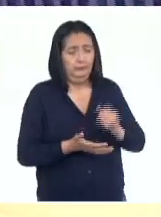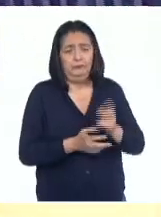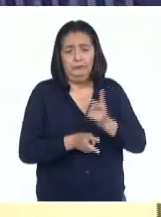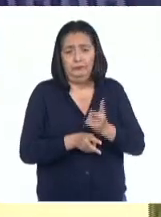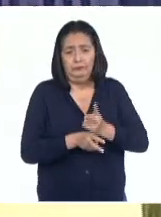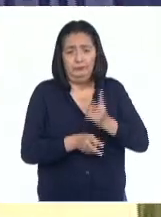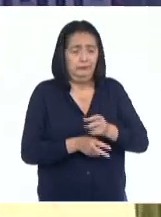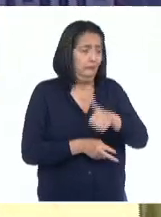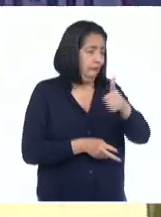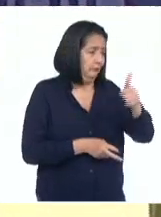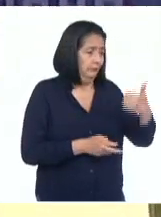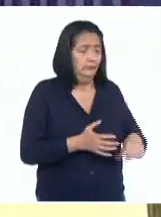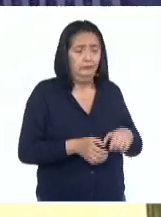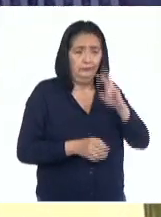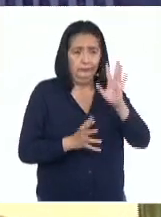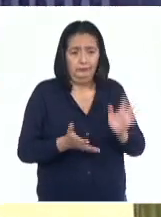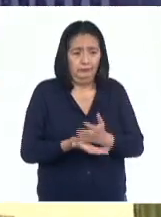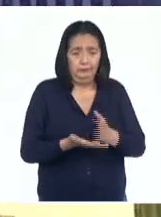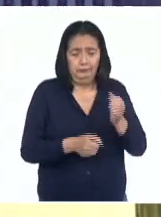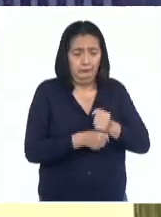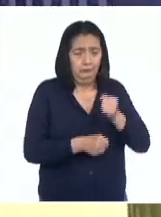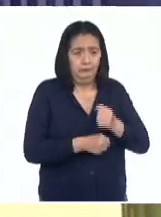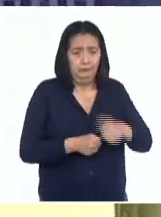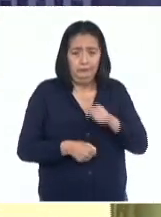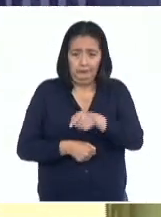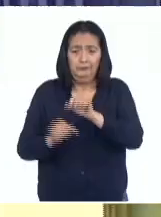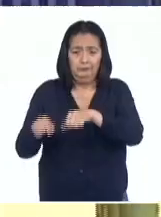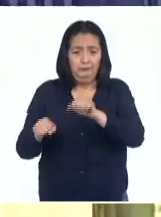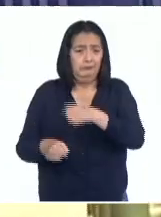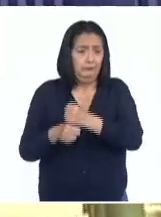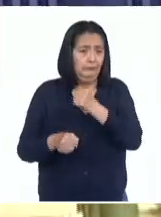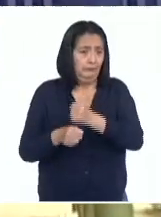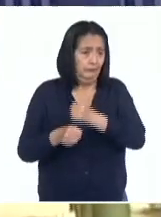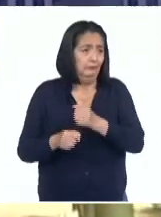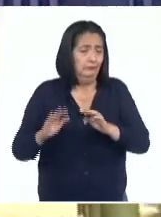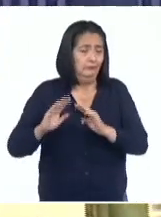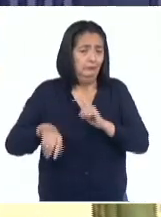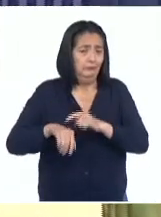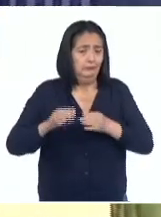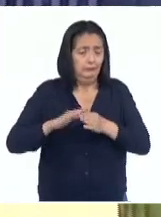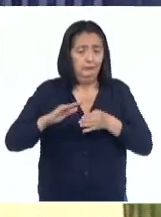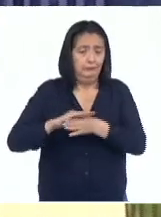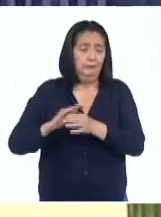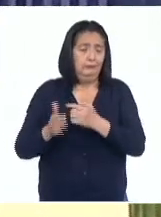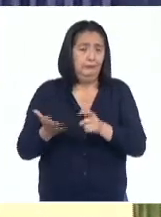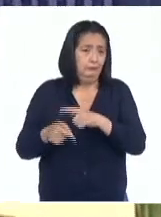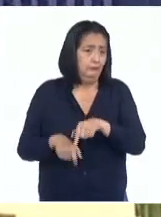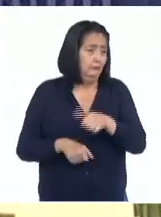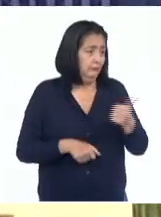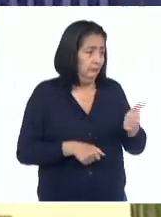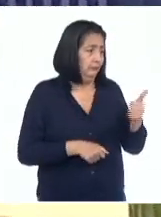todo el resto de ciudadanos que no han trabajado ellos han trabajado durante toda la cuarentena no han dejado de trabajar un solo día pero nosotros sí